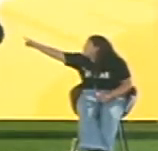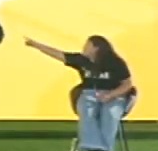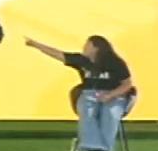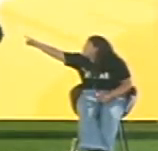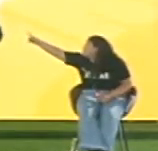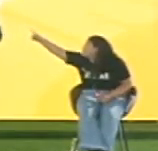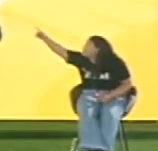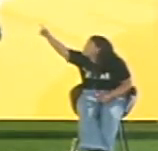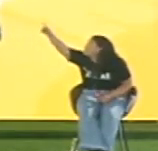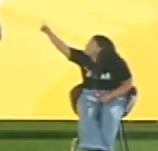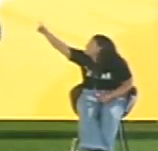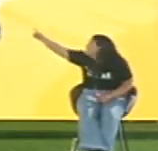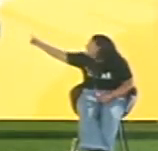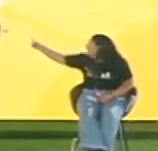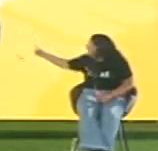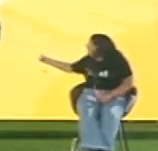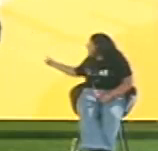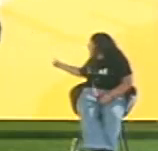esto porque